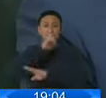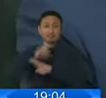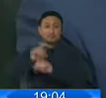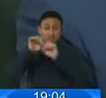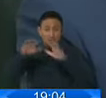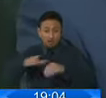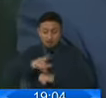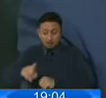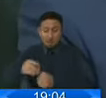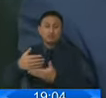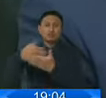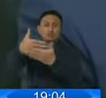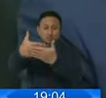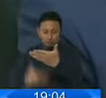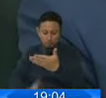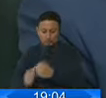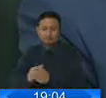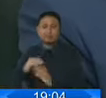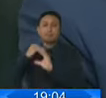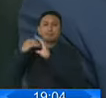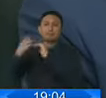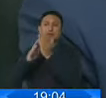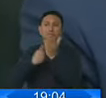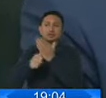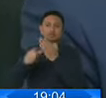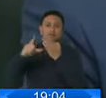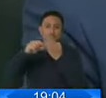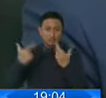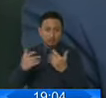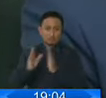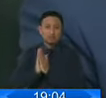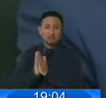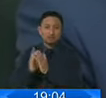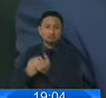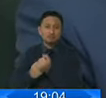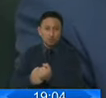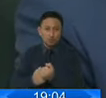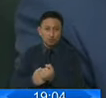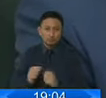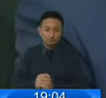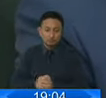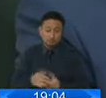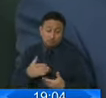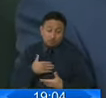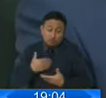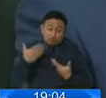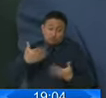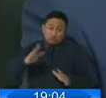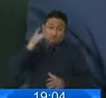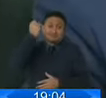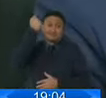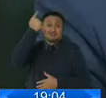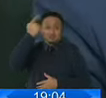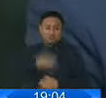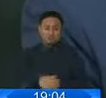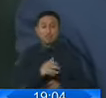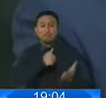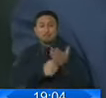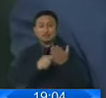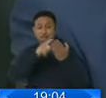General al Ministerio de Finanzas solicitando los recursos. Entendería que el Ministerio de Finanzas tendrá que pronunciarse